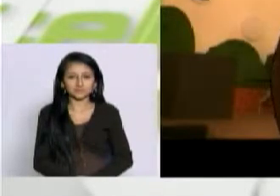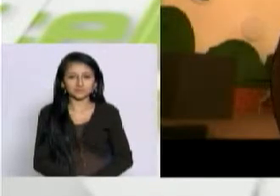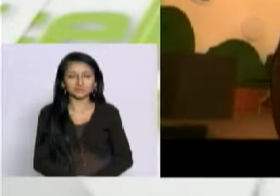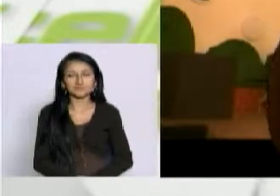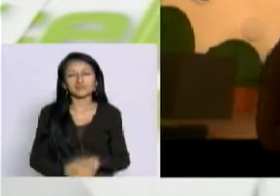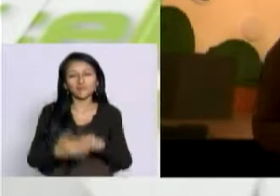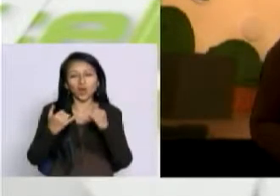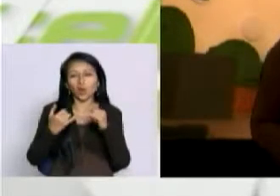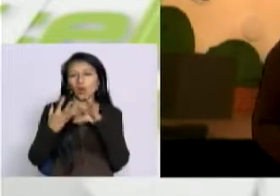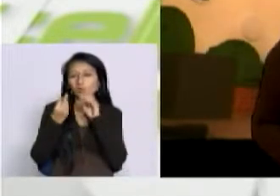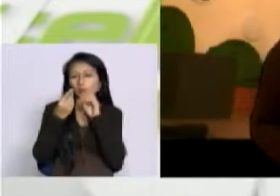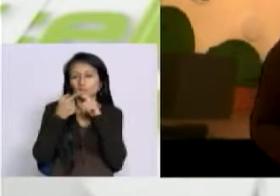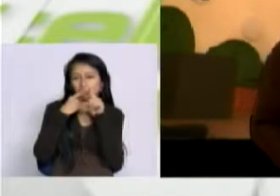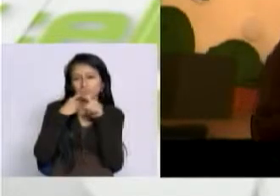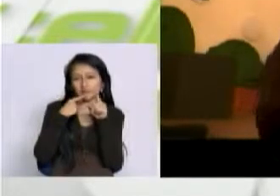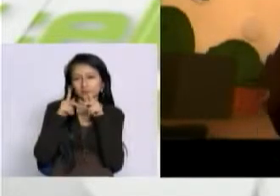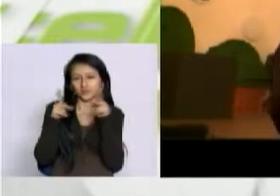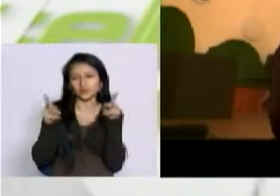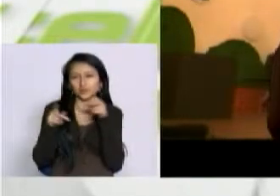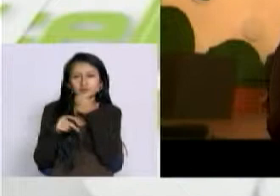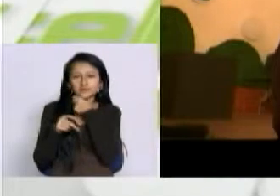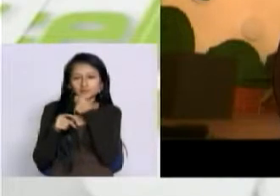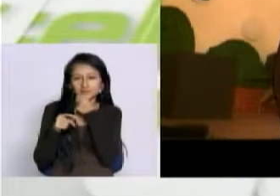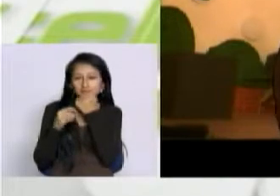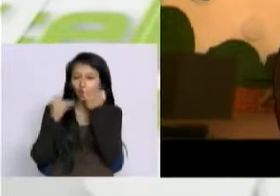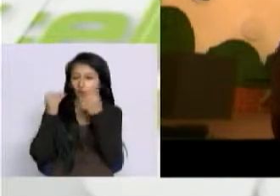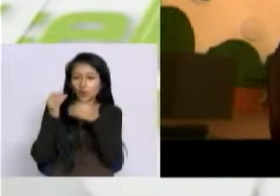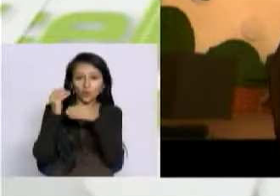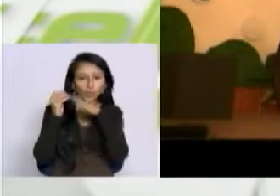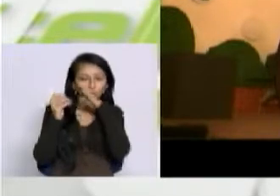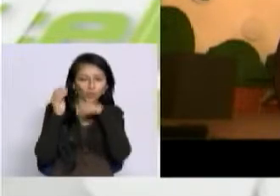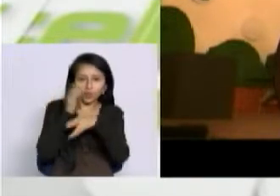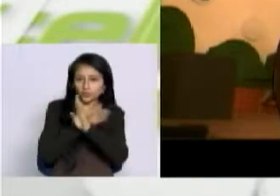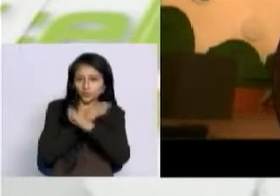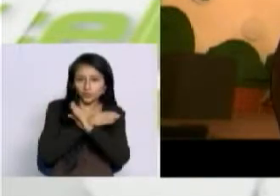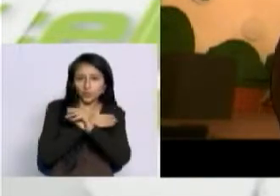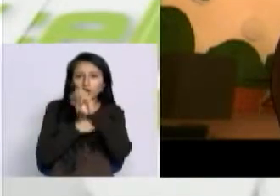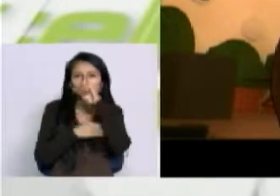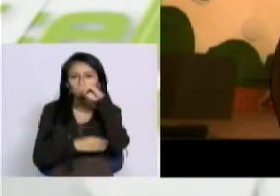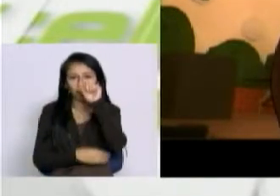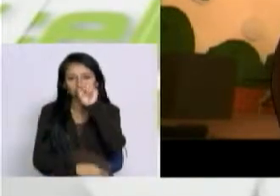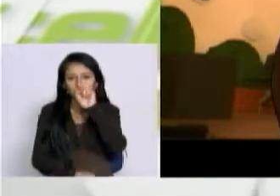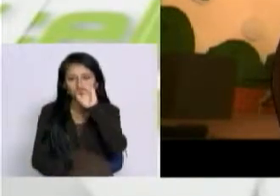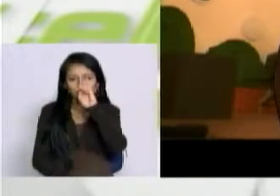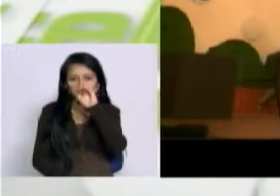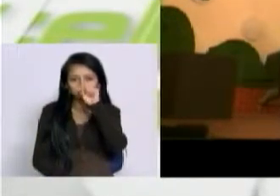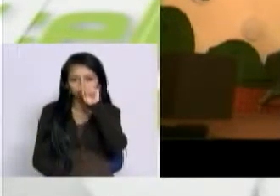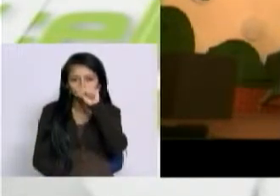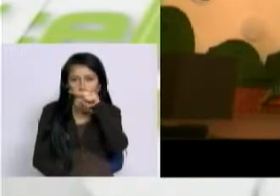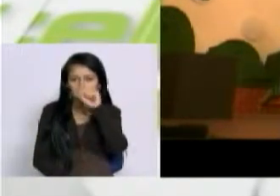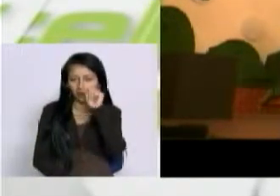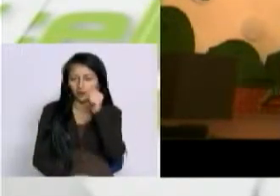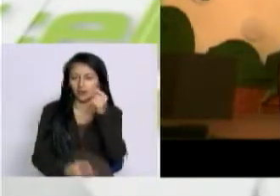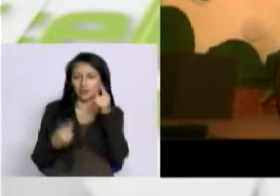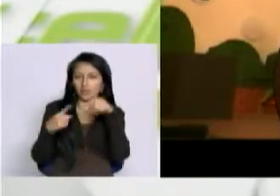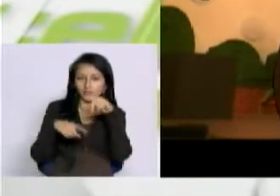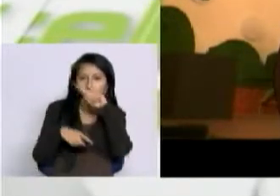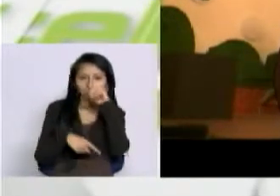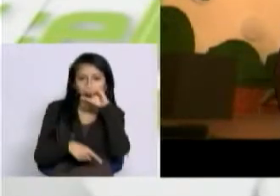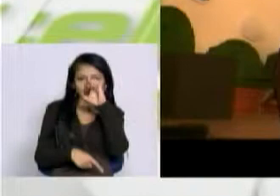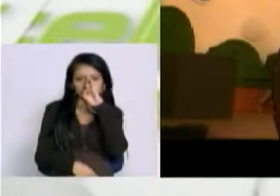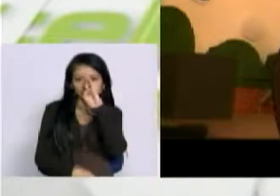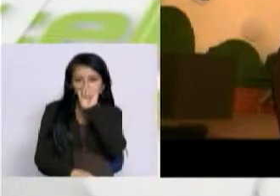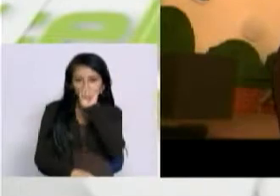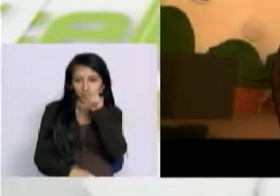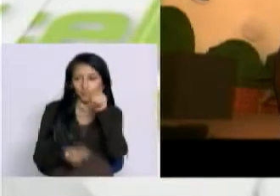Bueno, hablemos un poco de los presentadores. Continuamos con Mariana y con Sebastián y contigo. Ellos estaban bastante preocupados, pues